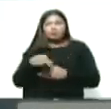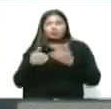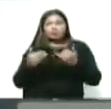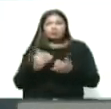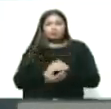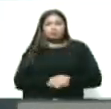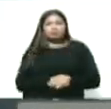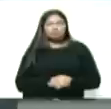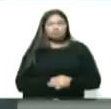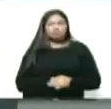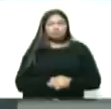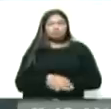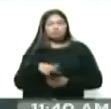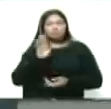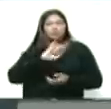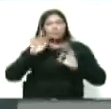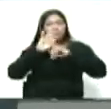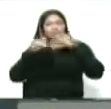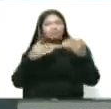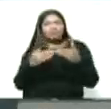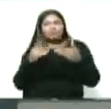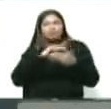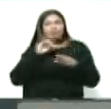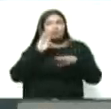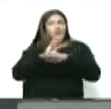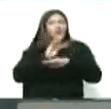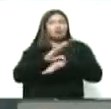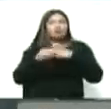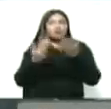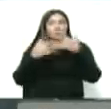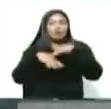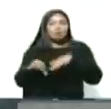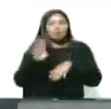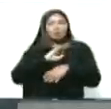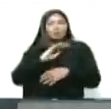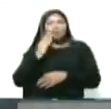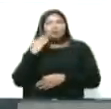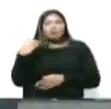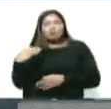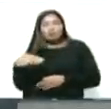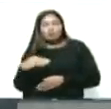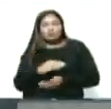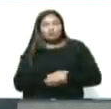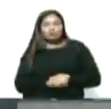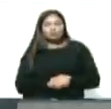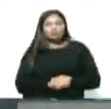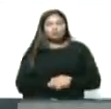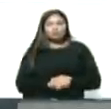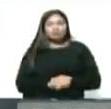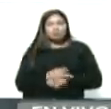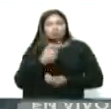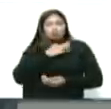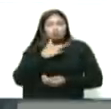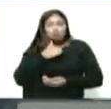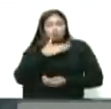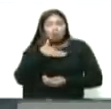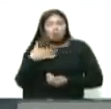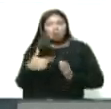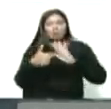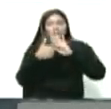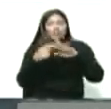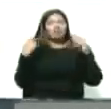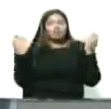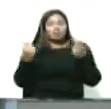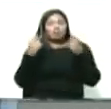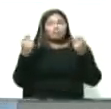actores sociales implementar acciones para proteger integralmente a la infancia y a la adolescencia. Quiero destacar que esta campaña, que